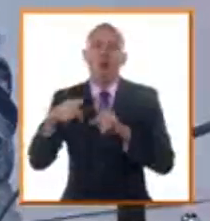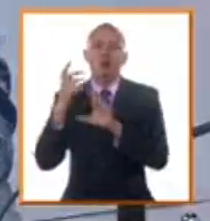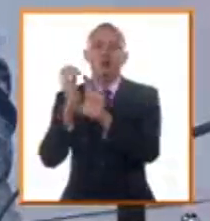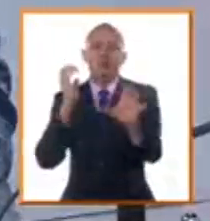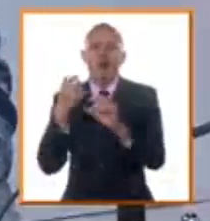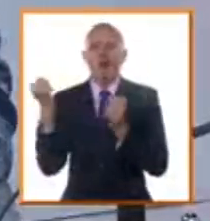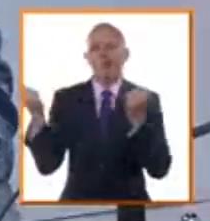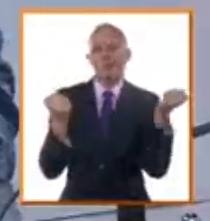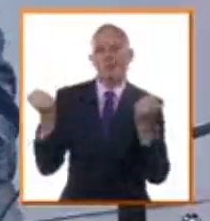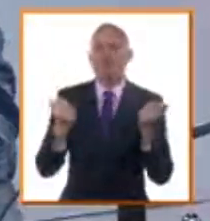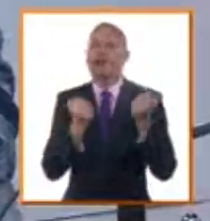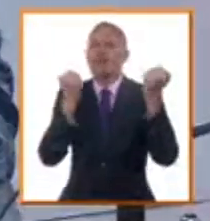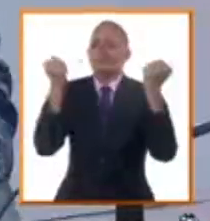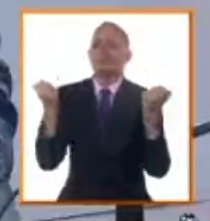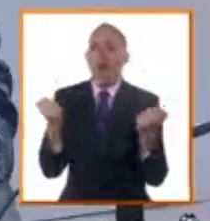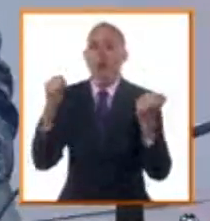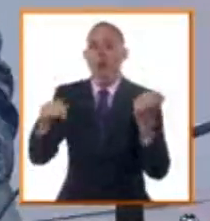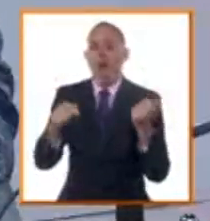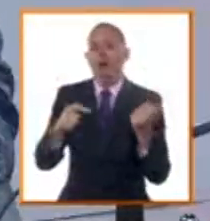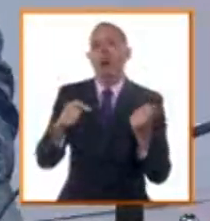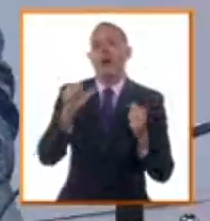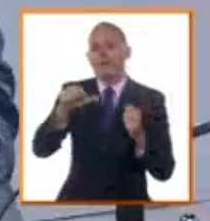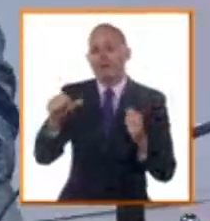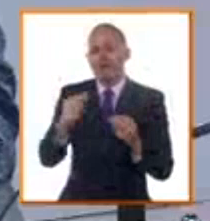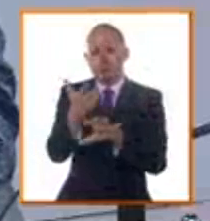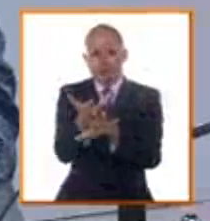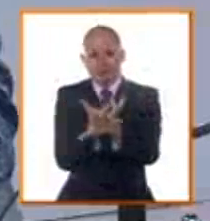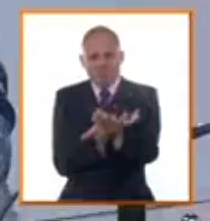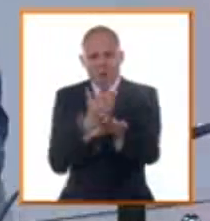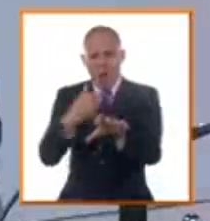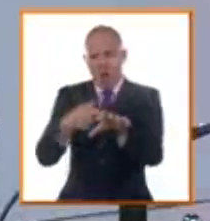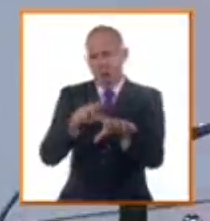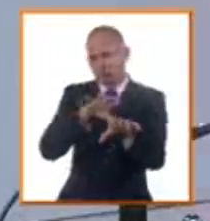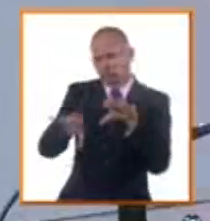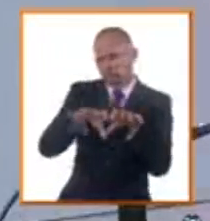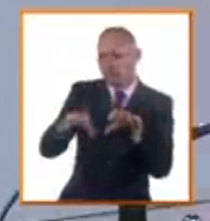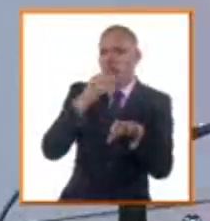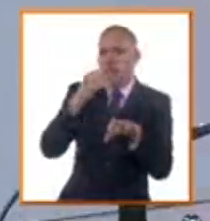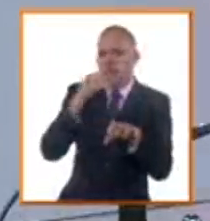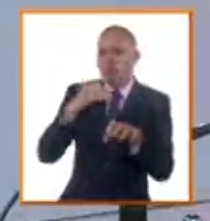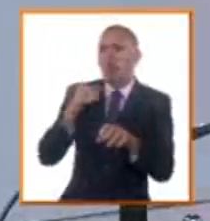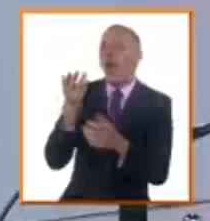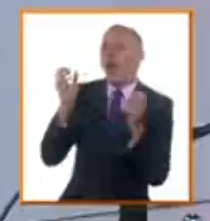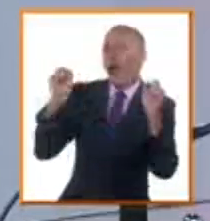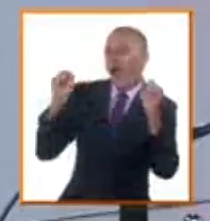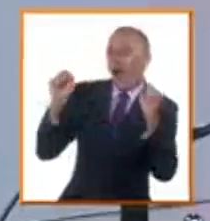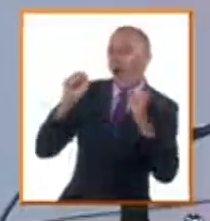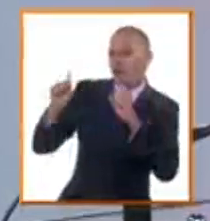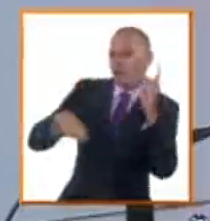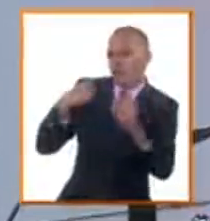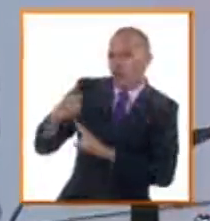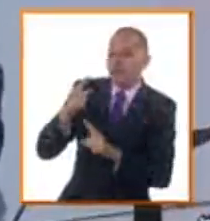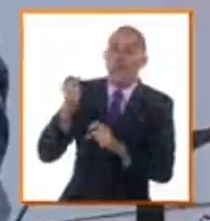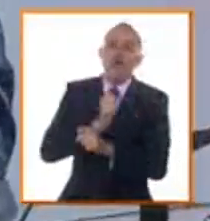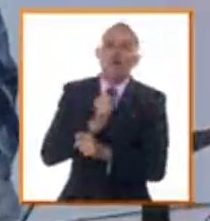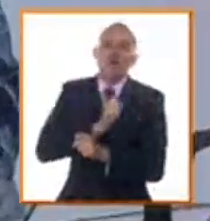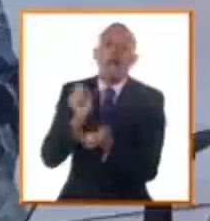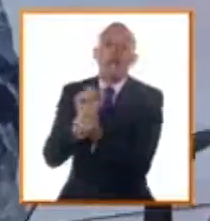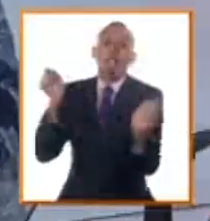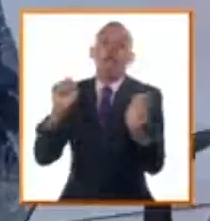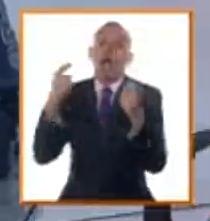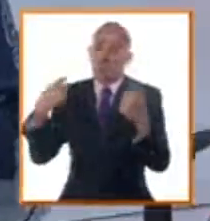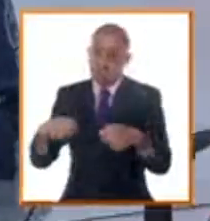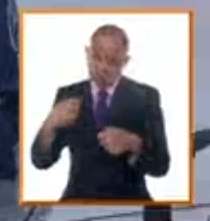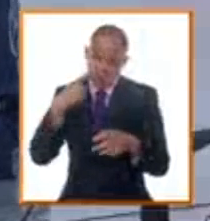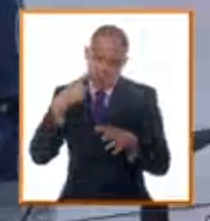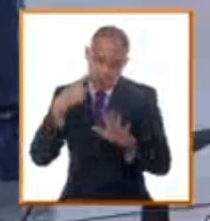mostrar su apoyo a Trump, y las fuerzas de seguridad del condado y la ciudad están coordinando la respuesta policial. Hay que ver, hoy